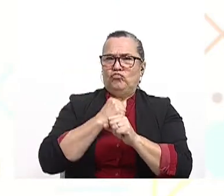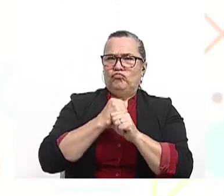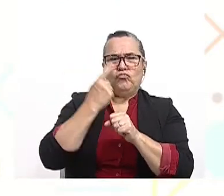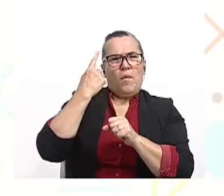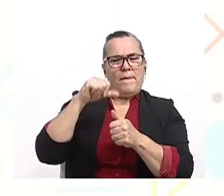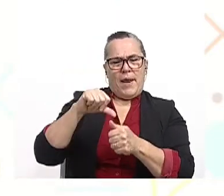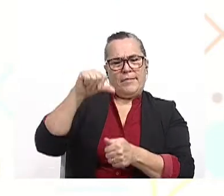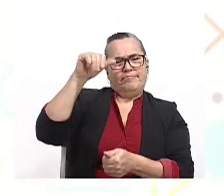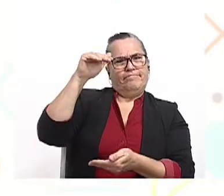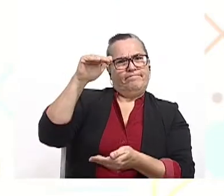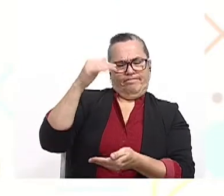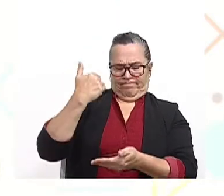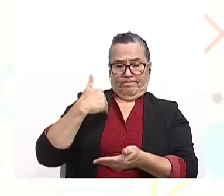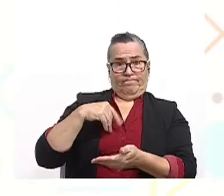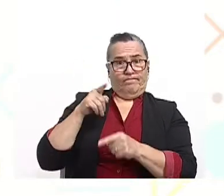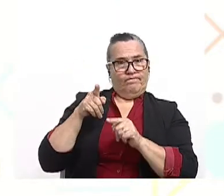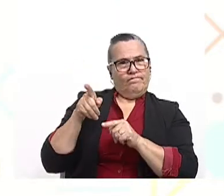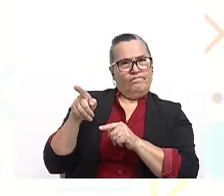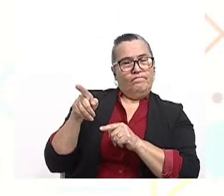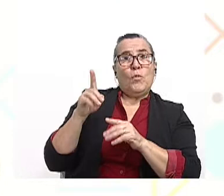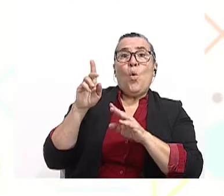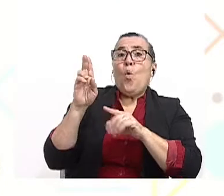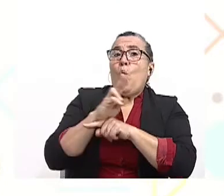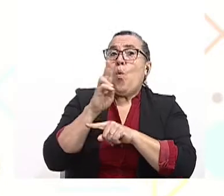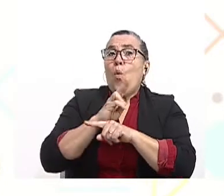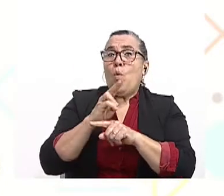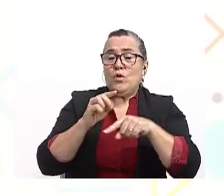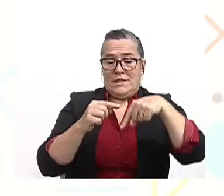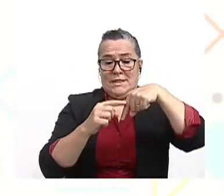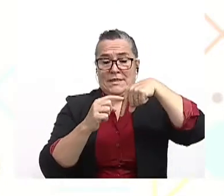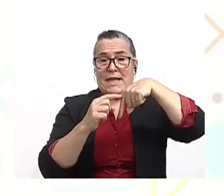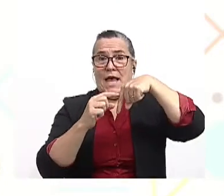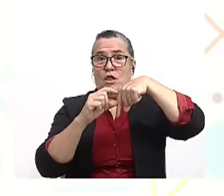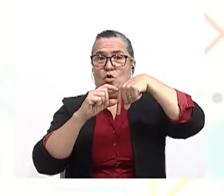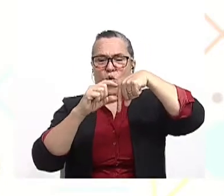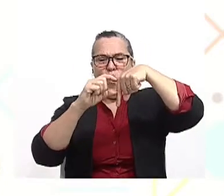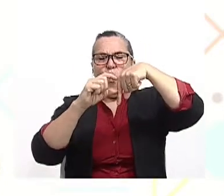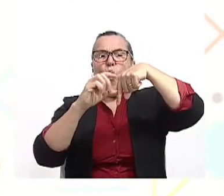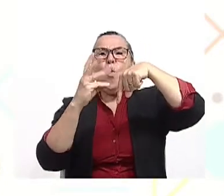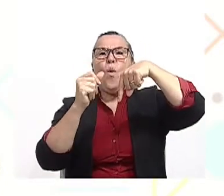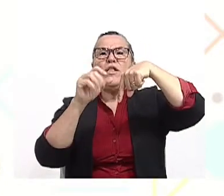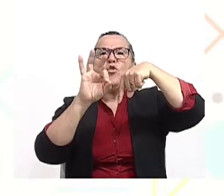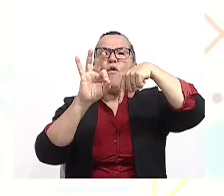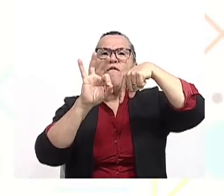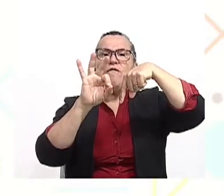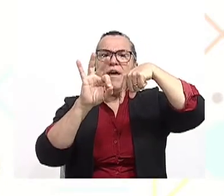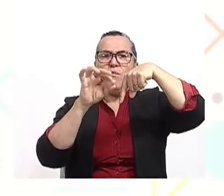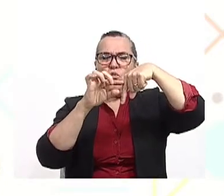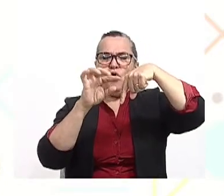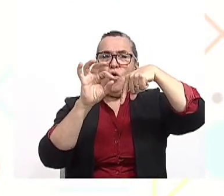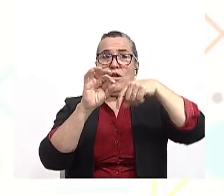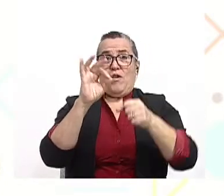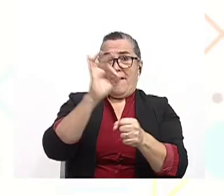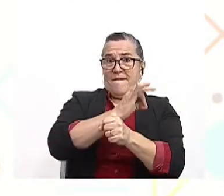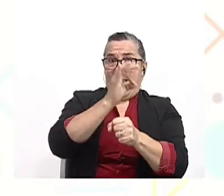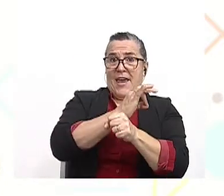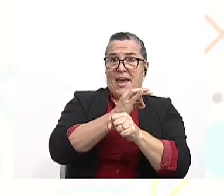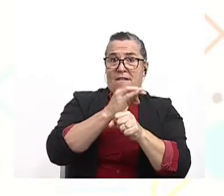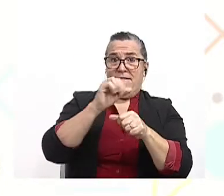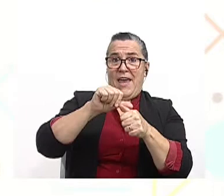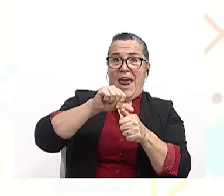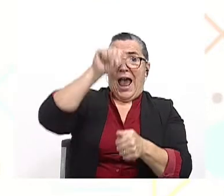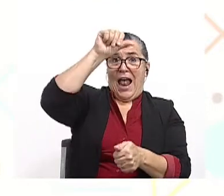hombre, usando la medida de su fémur, entonces F va a representar la altura y X